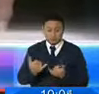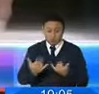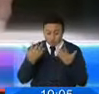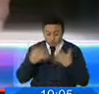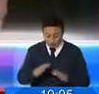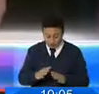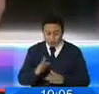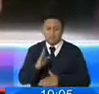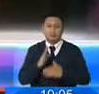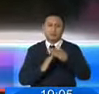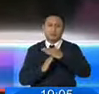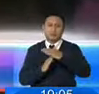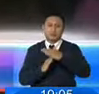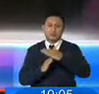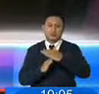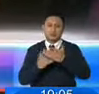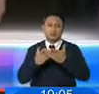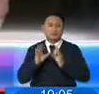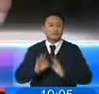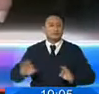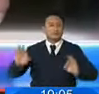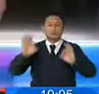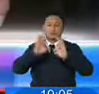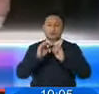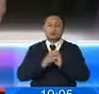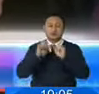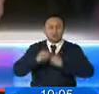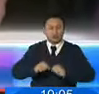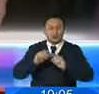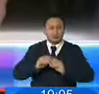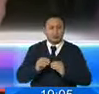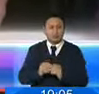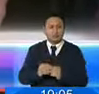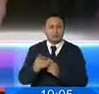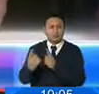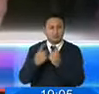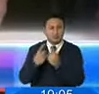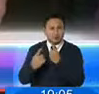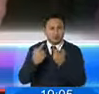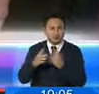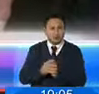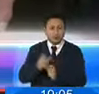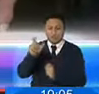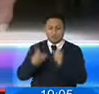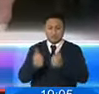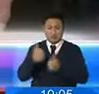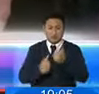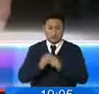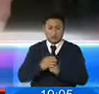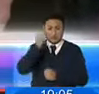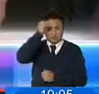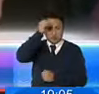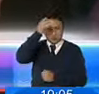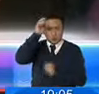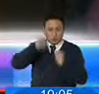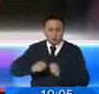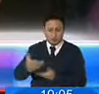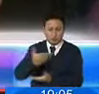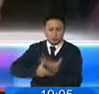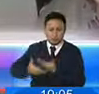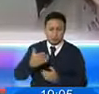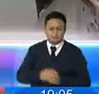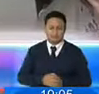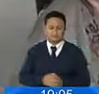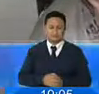paz. La paz es principal y haya bastante diálogo, inteligencia entre los que gane,